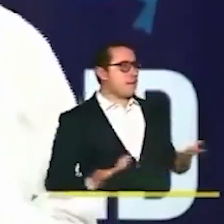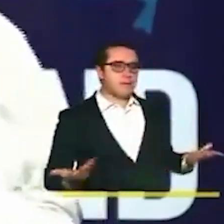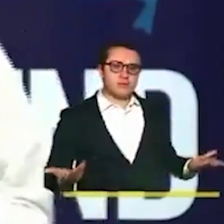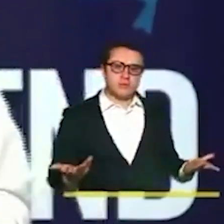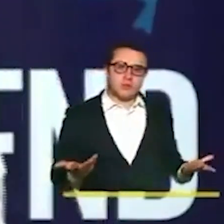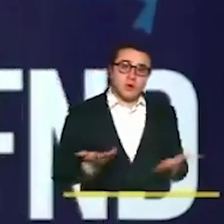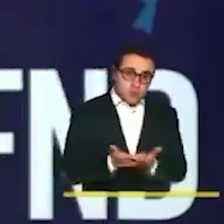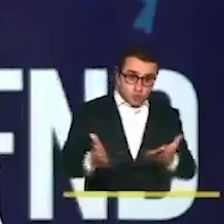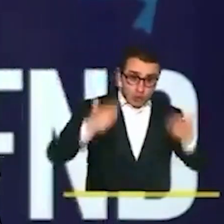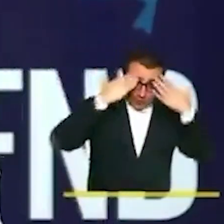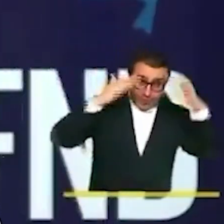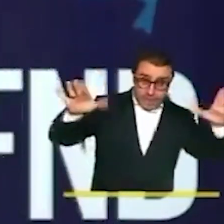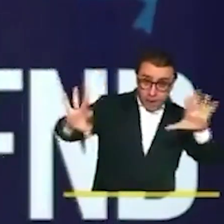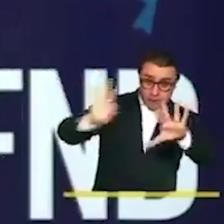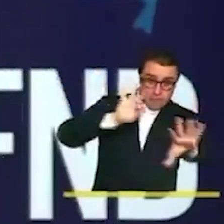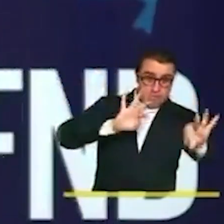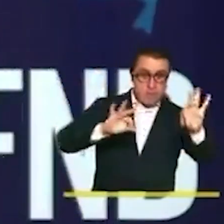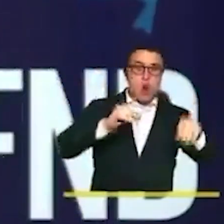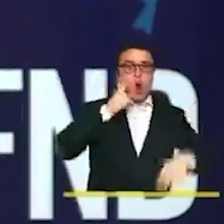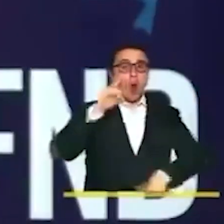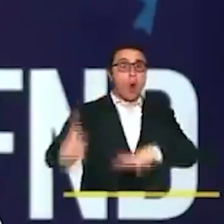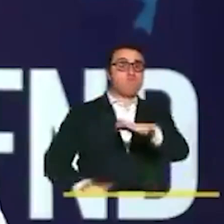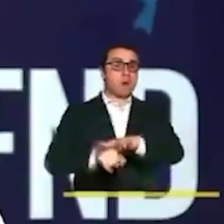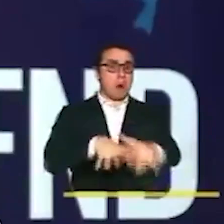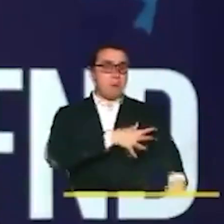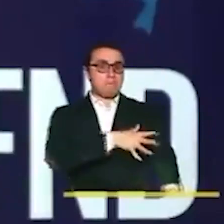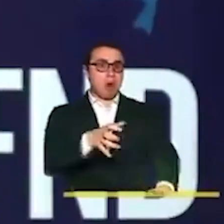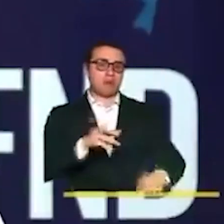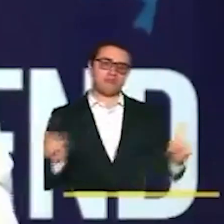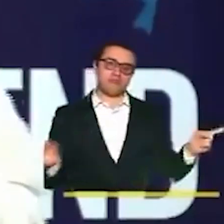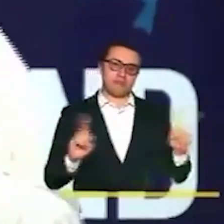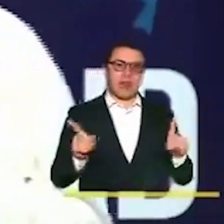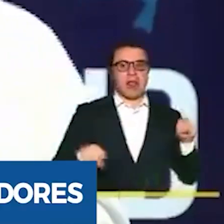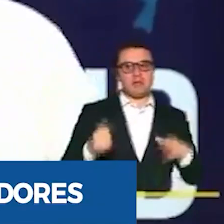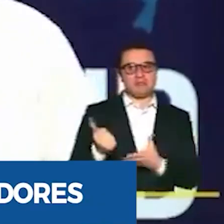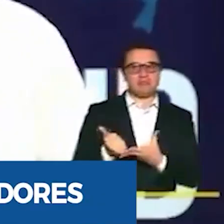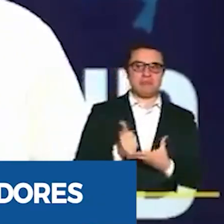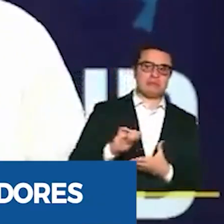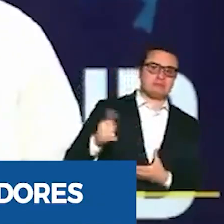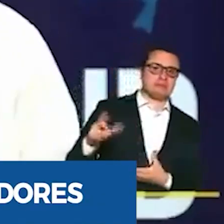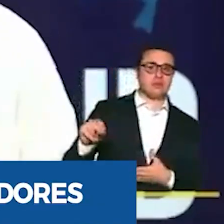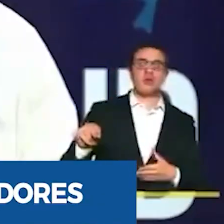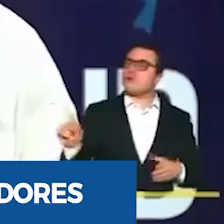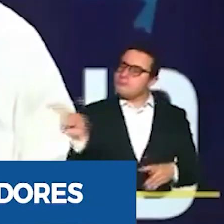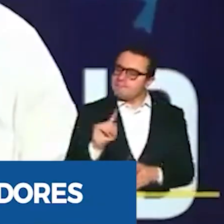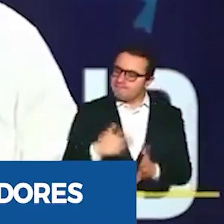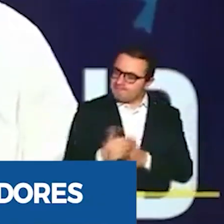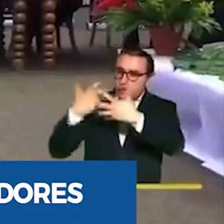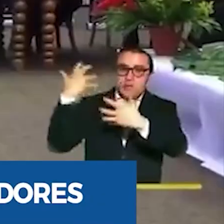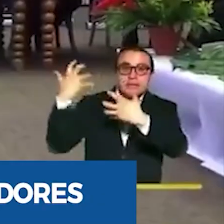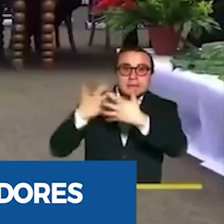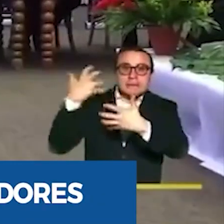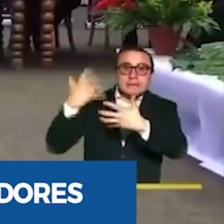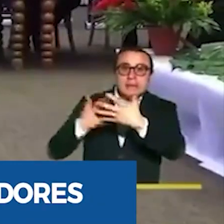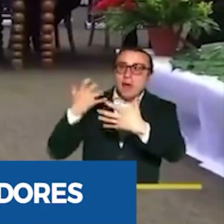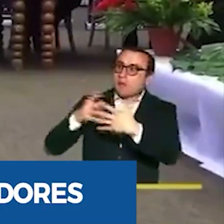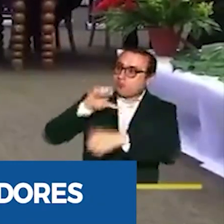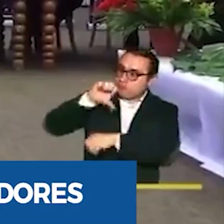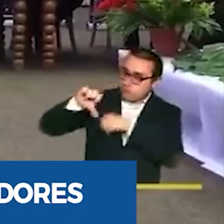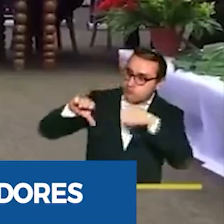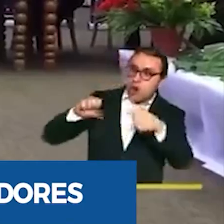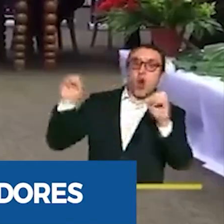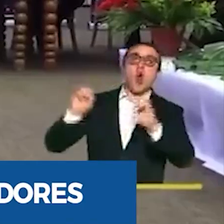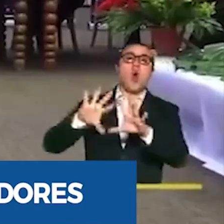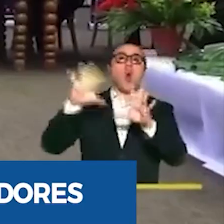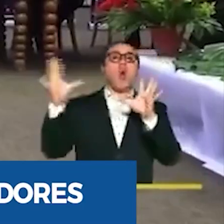elegidos democráticamente, no los poderes fácticos. Algunos ayudarán, otros no. Transformar el territorio. Particularmente